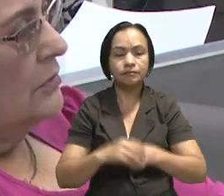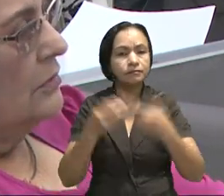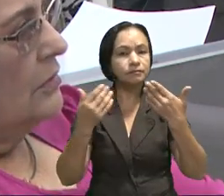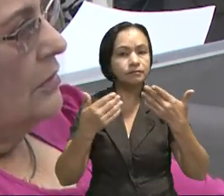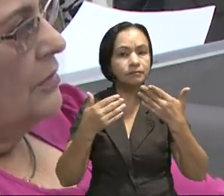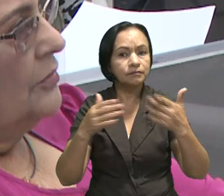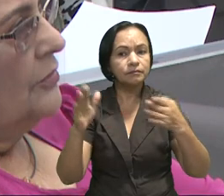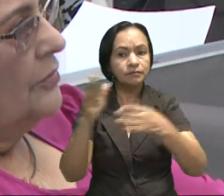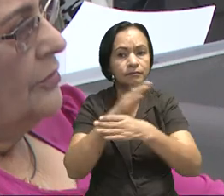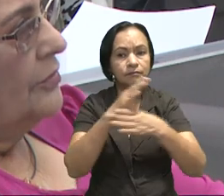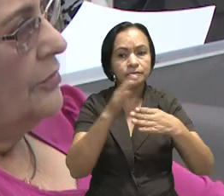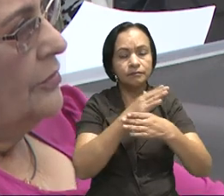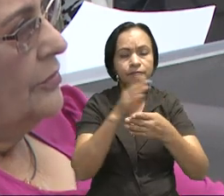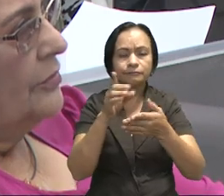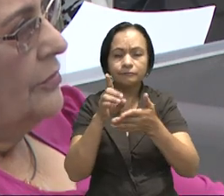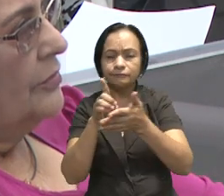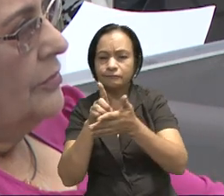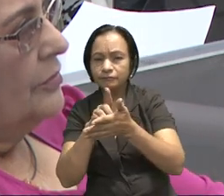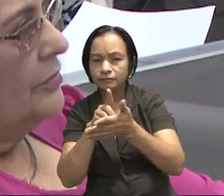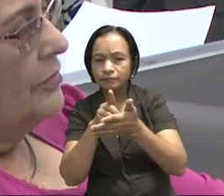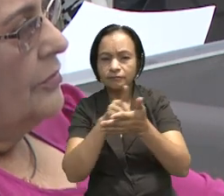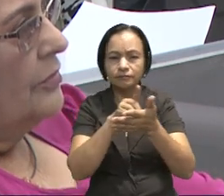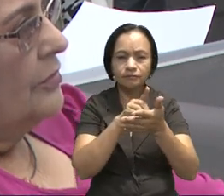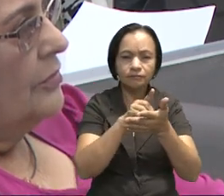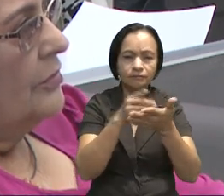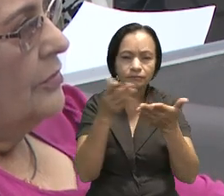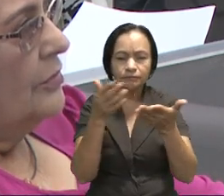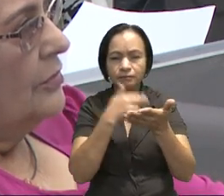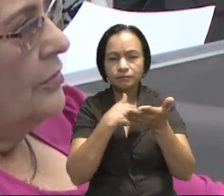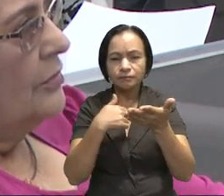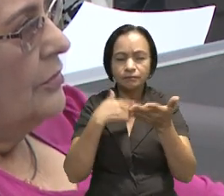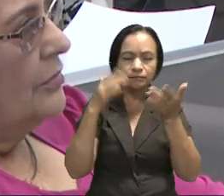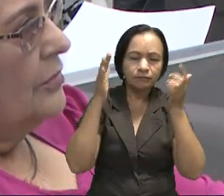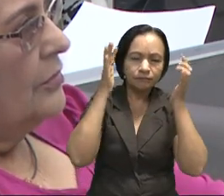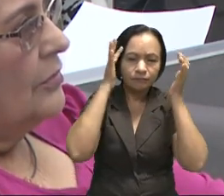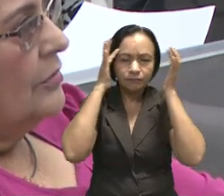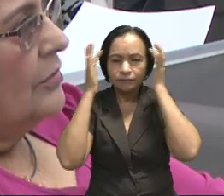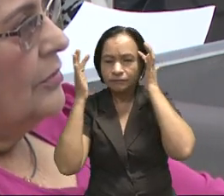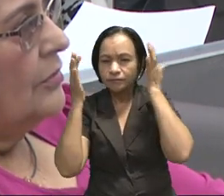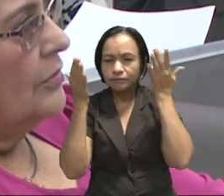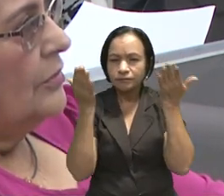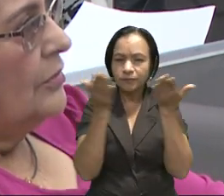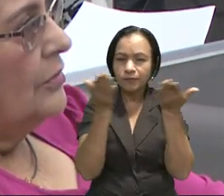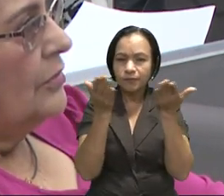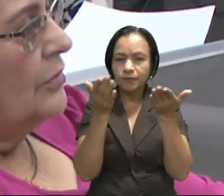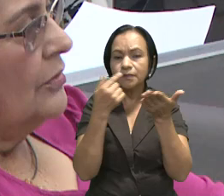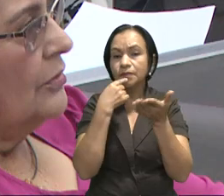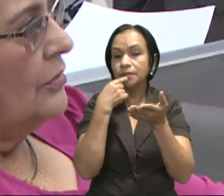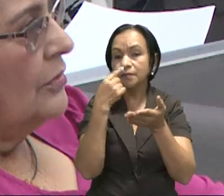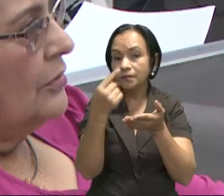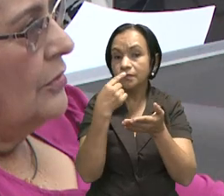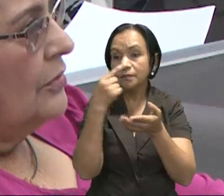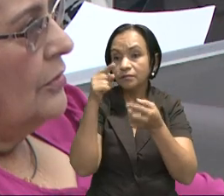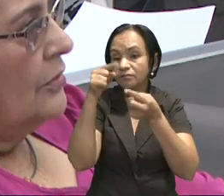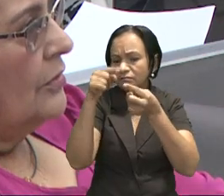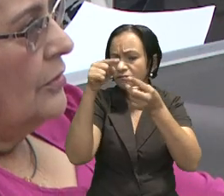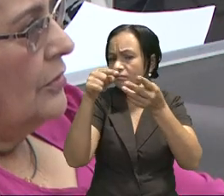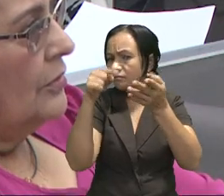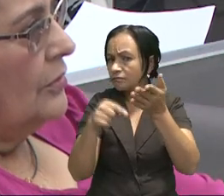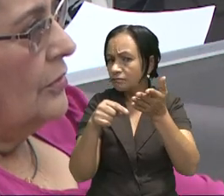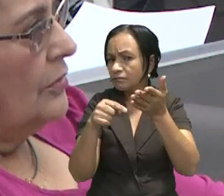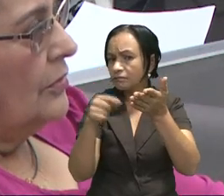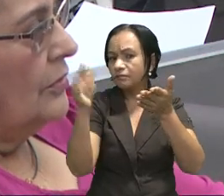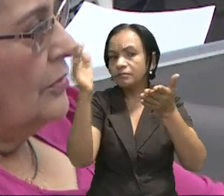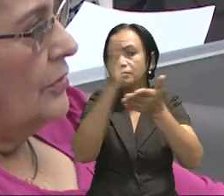cualquier tipo de inquietud, mácula, preocupación o señalamiento